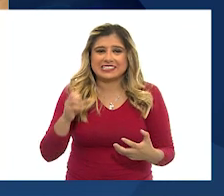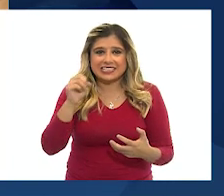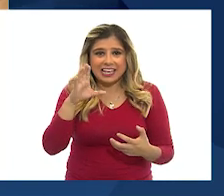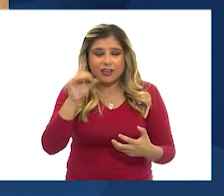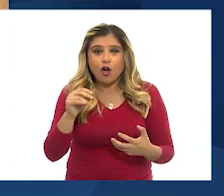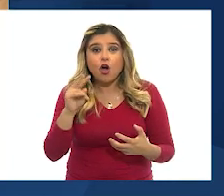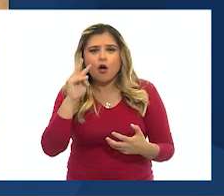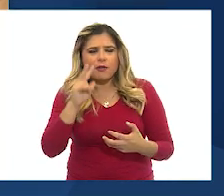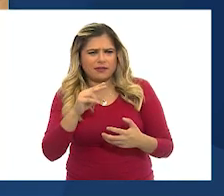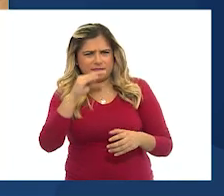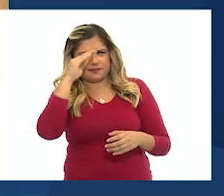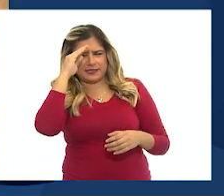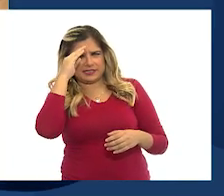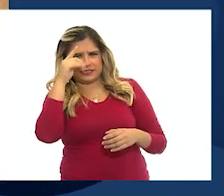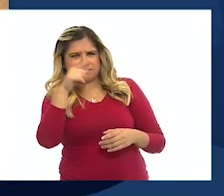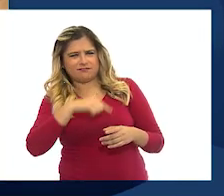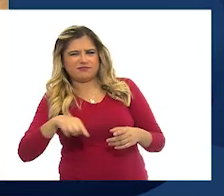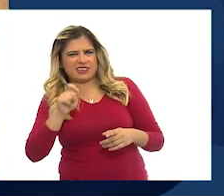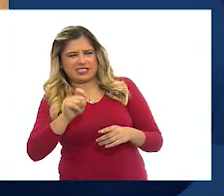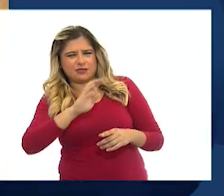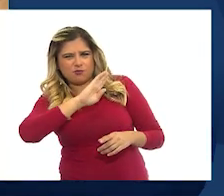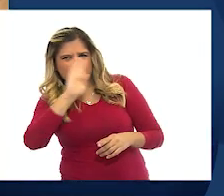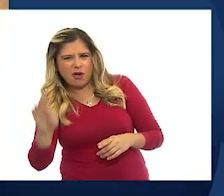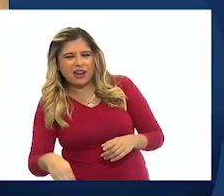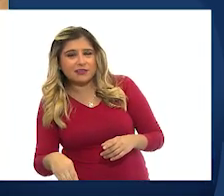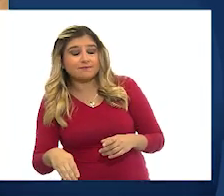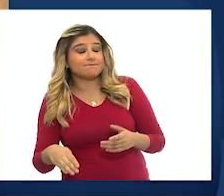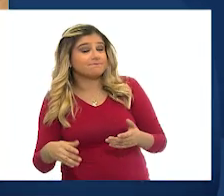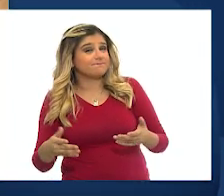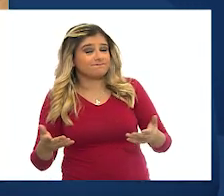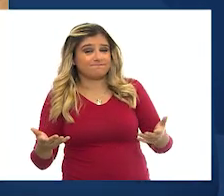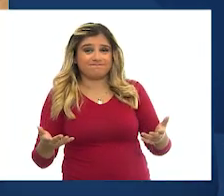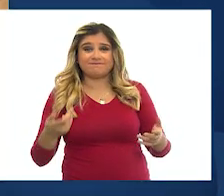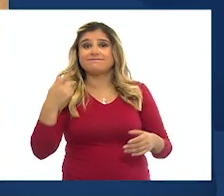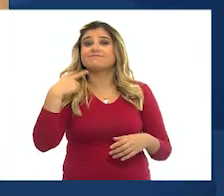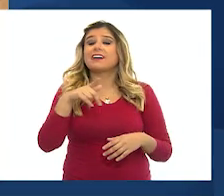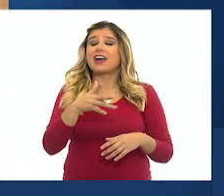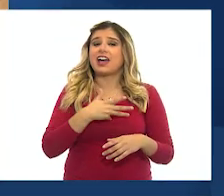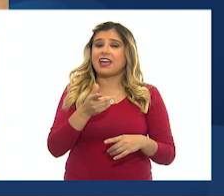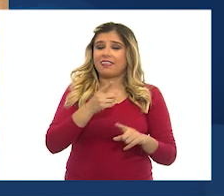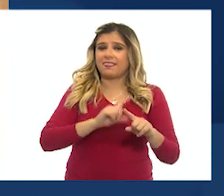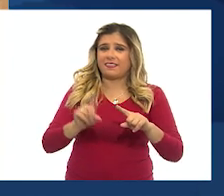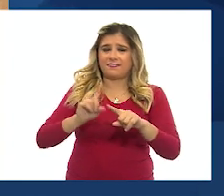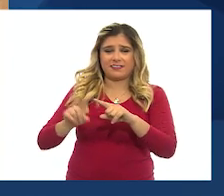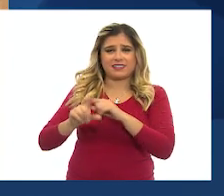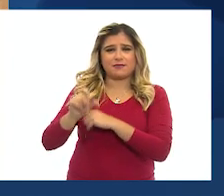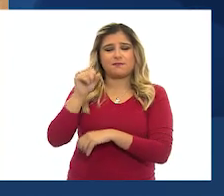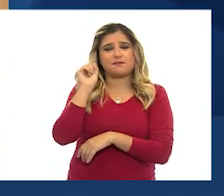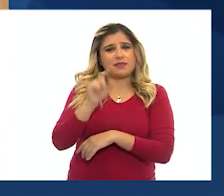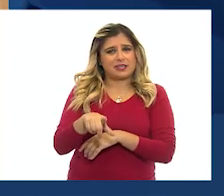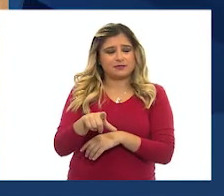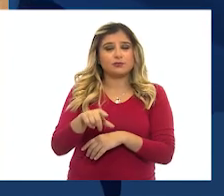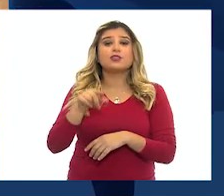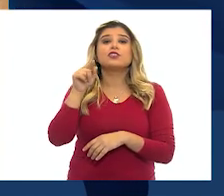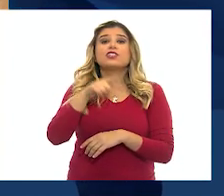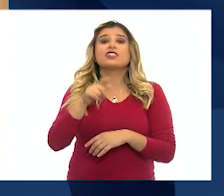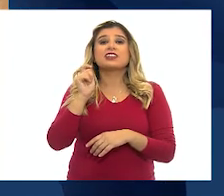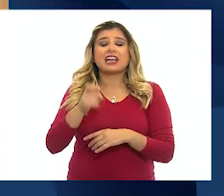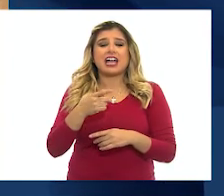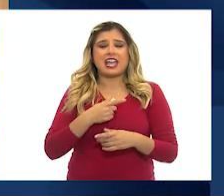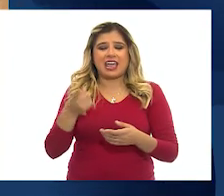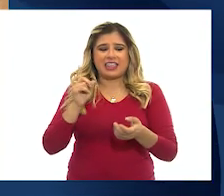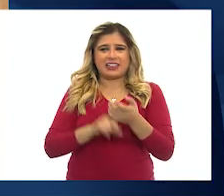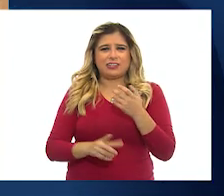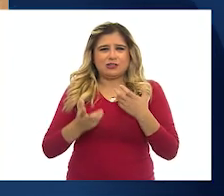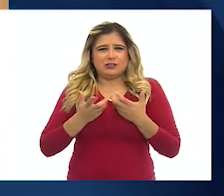primera vista se pensaría en los estertores de la muerte. Sin embargo, eso tiene de distinto con ella, que al par que se agoniza uno está